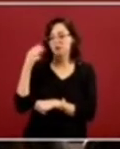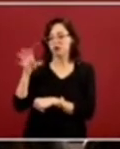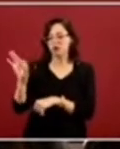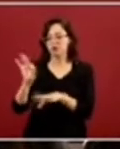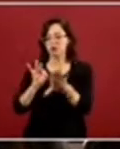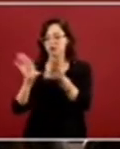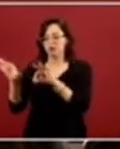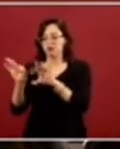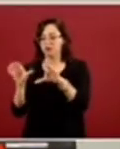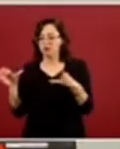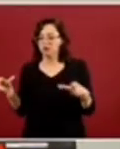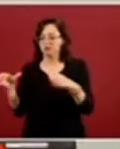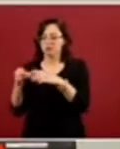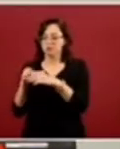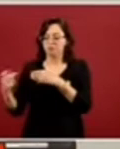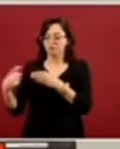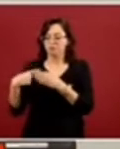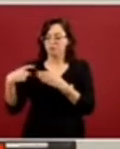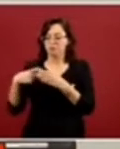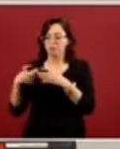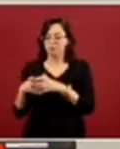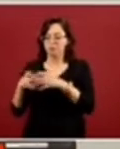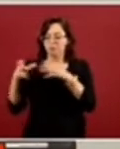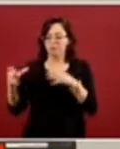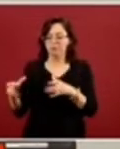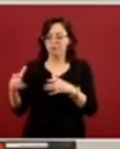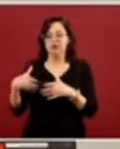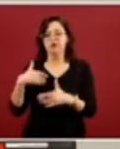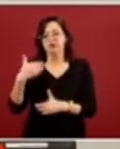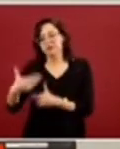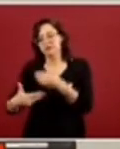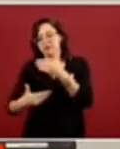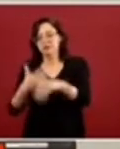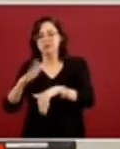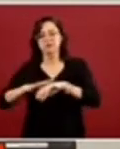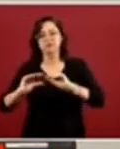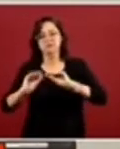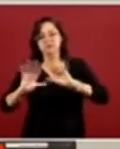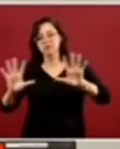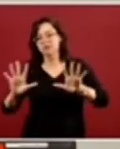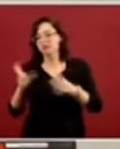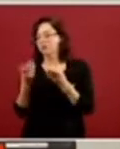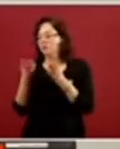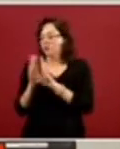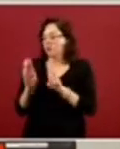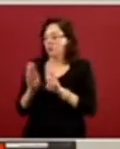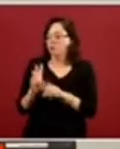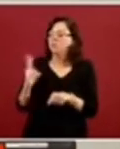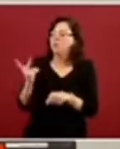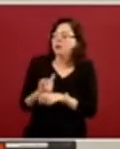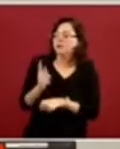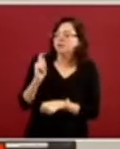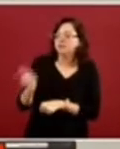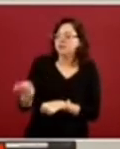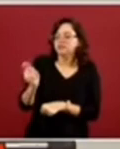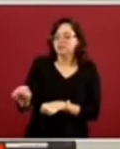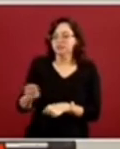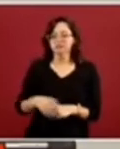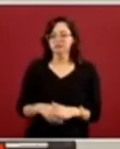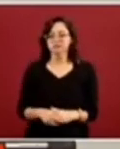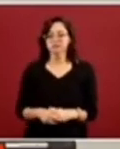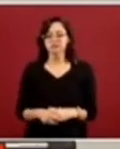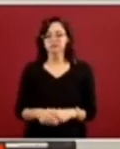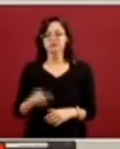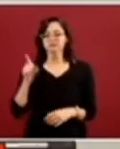se han ido fortaleciendo, nos daban luz un poco de cómo está la situación. En el caso